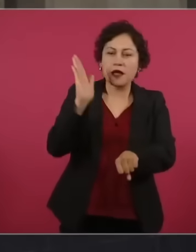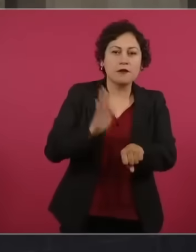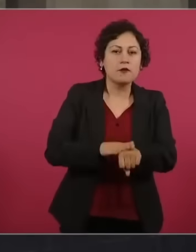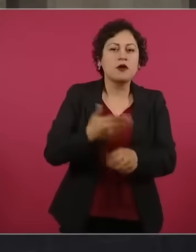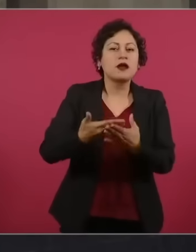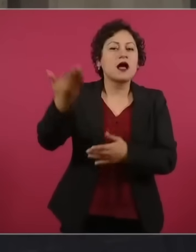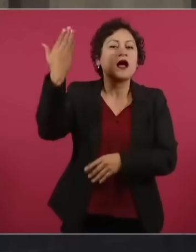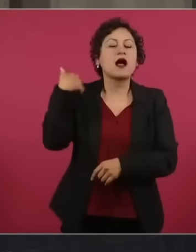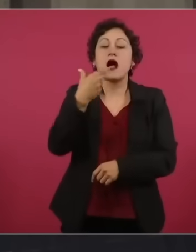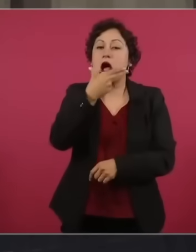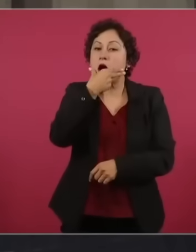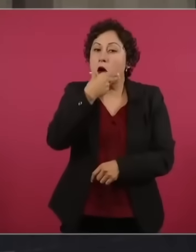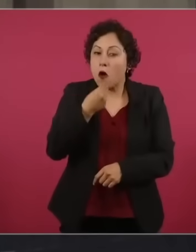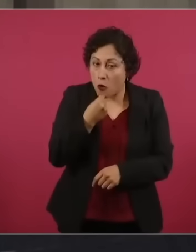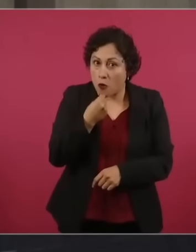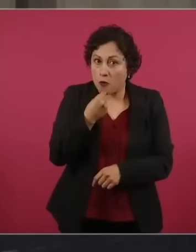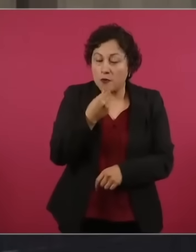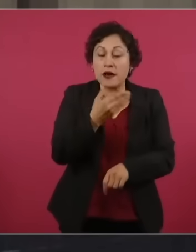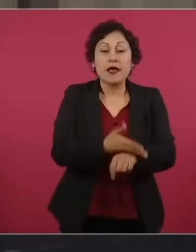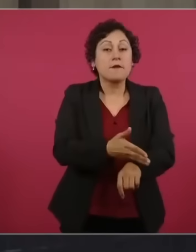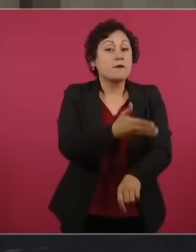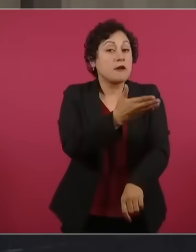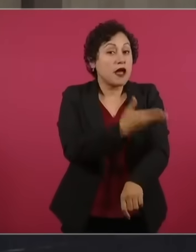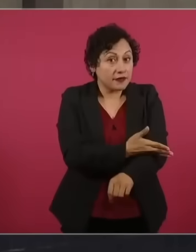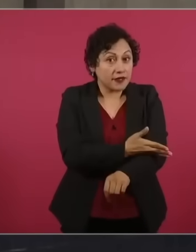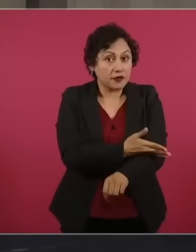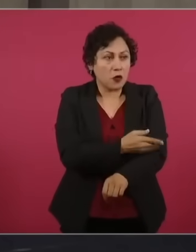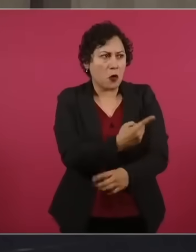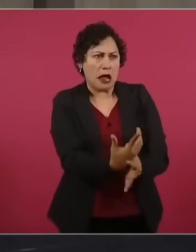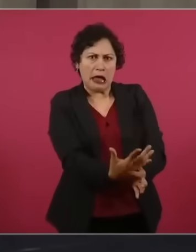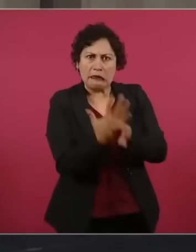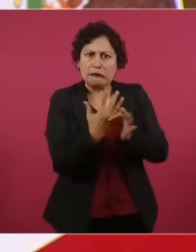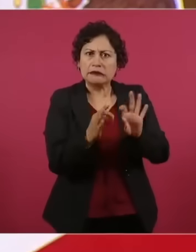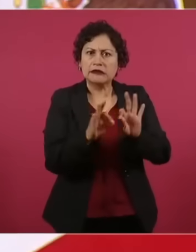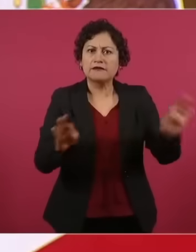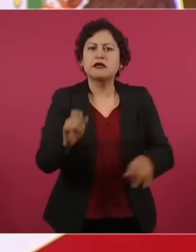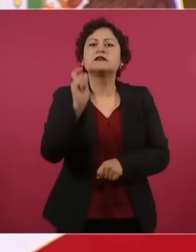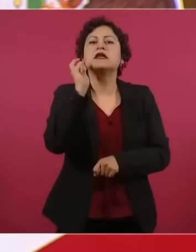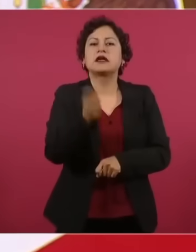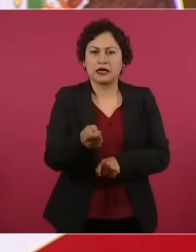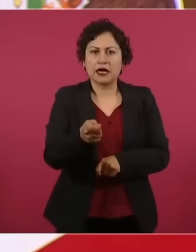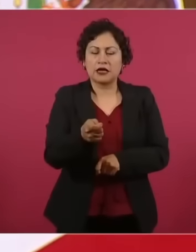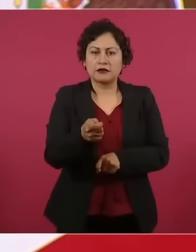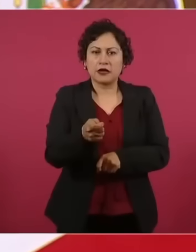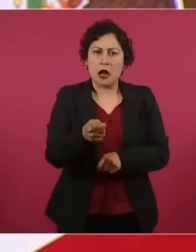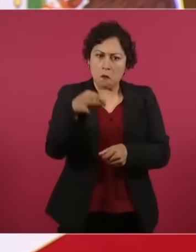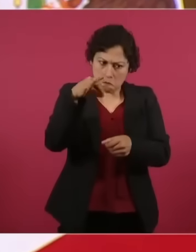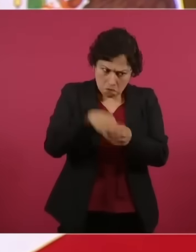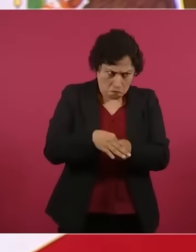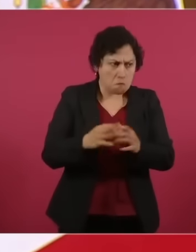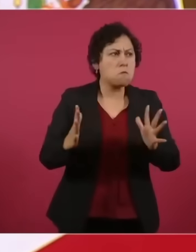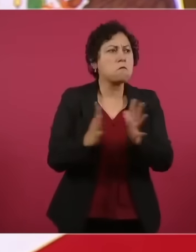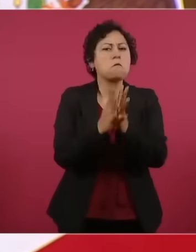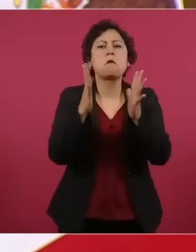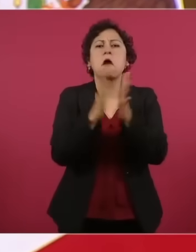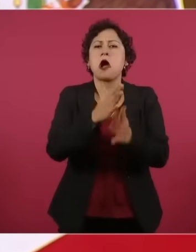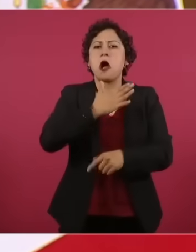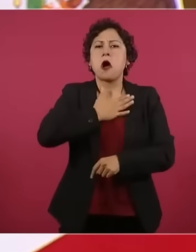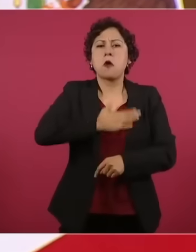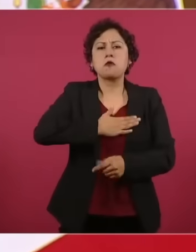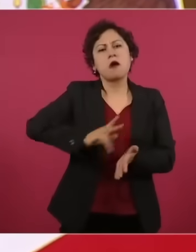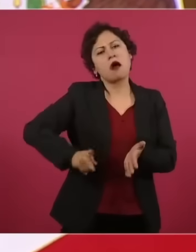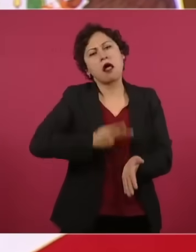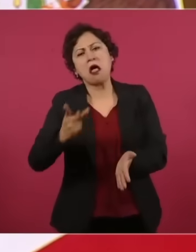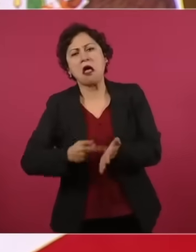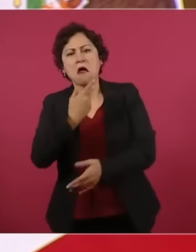democracia, Francisco I. Madero? Sufragio efectivo, no reelección. O la